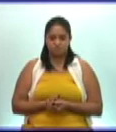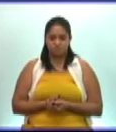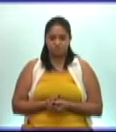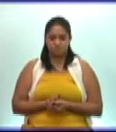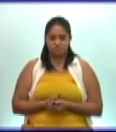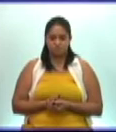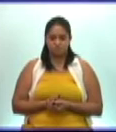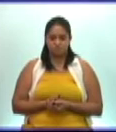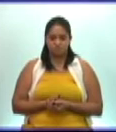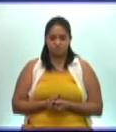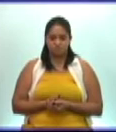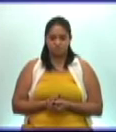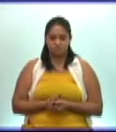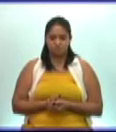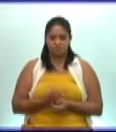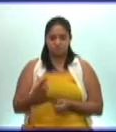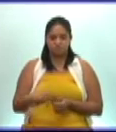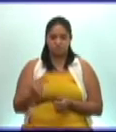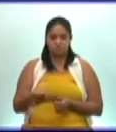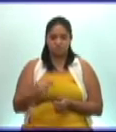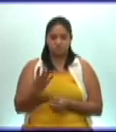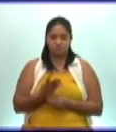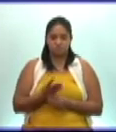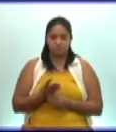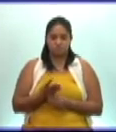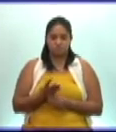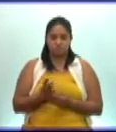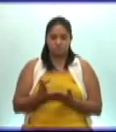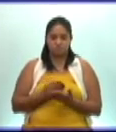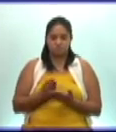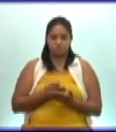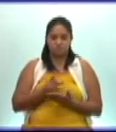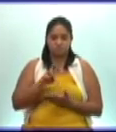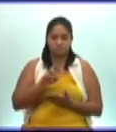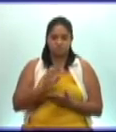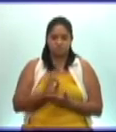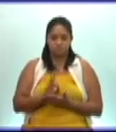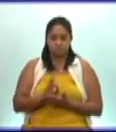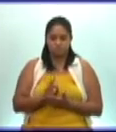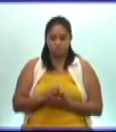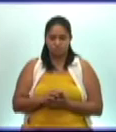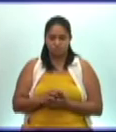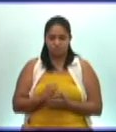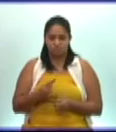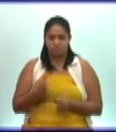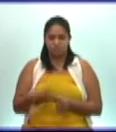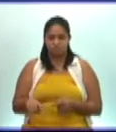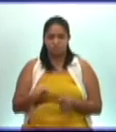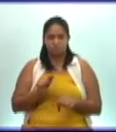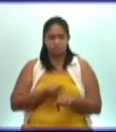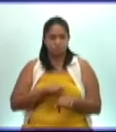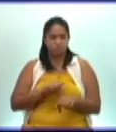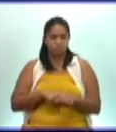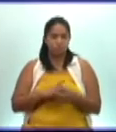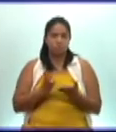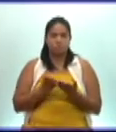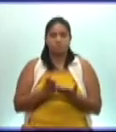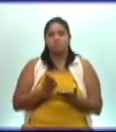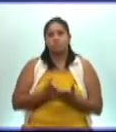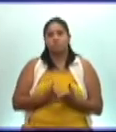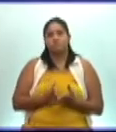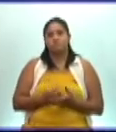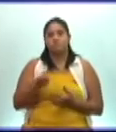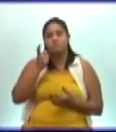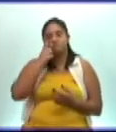4 de la página 28. Y como hemos dicho en otros momentos de clases, lo